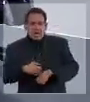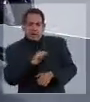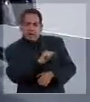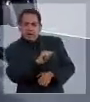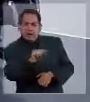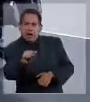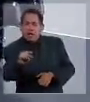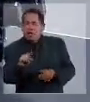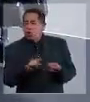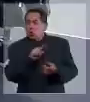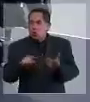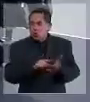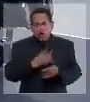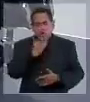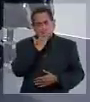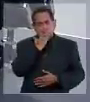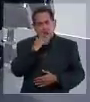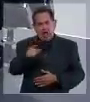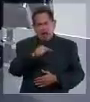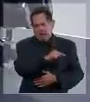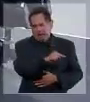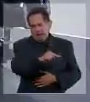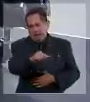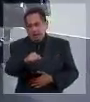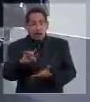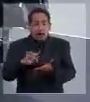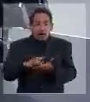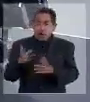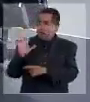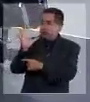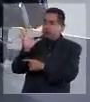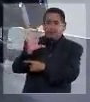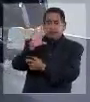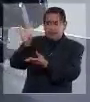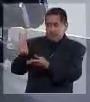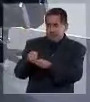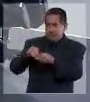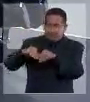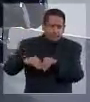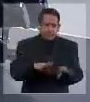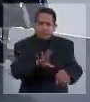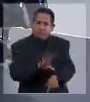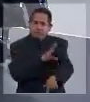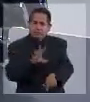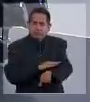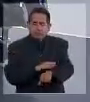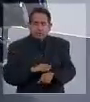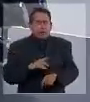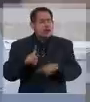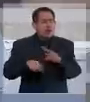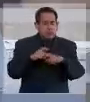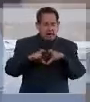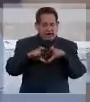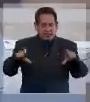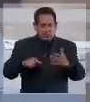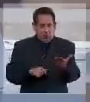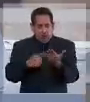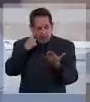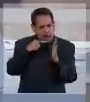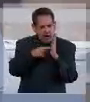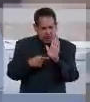de Sonora. Muchas de ellas, gracias a este aerogenerador, cuando llega su recibo, si me ayudan a acercar la cámara a este